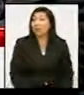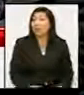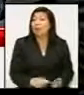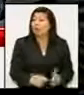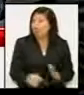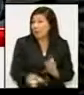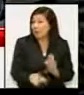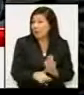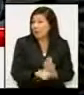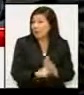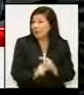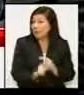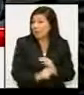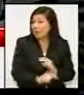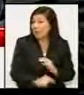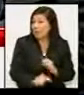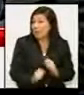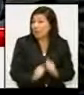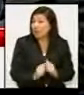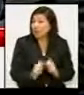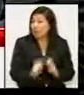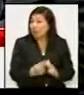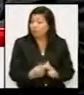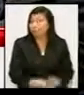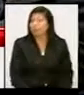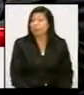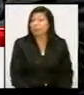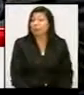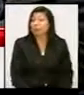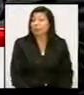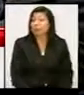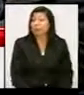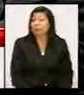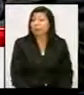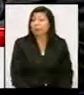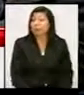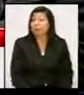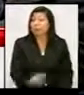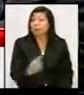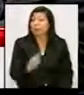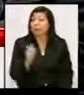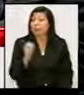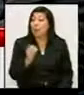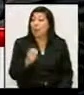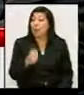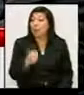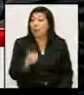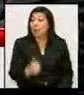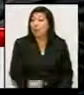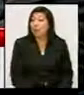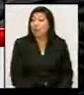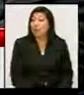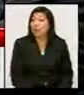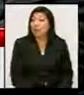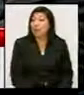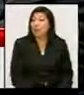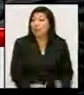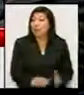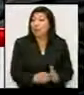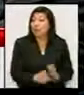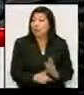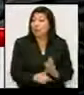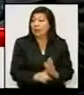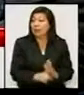ley nacional y comenzar a legislar oportunamente ante un decreto